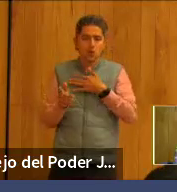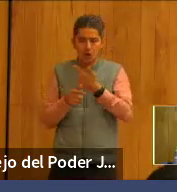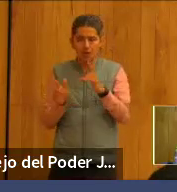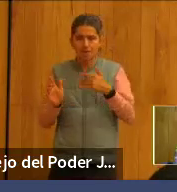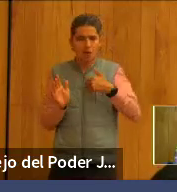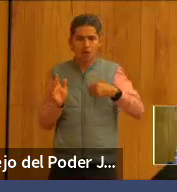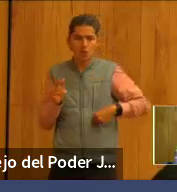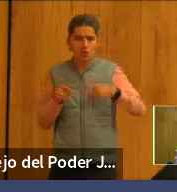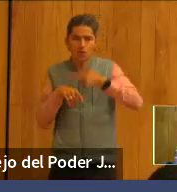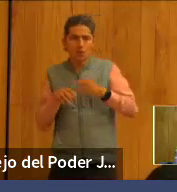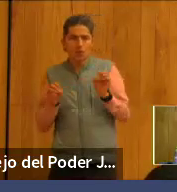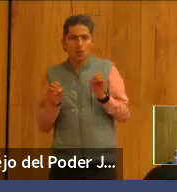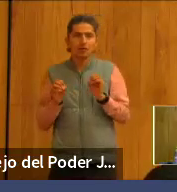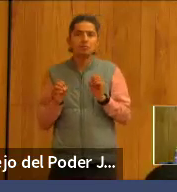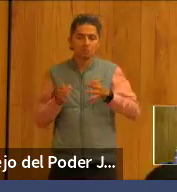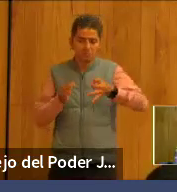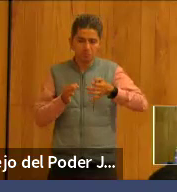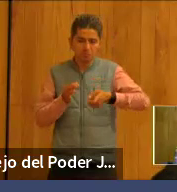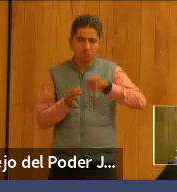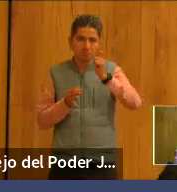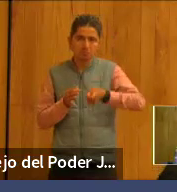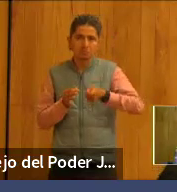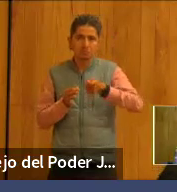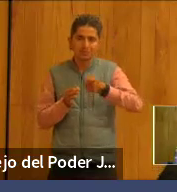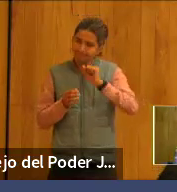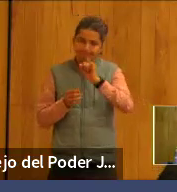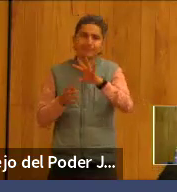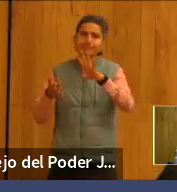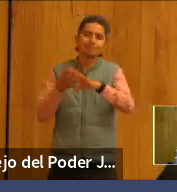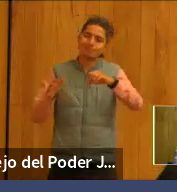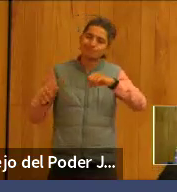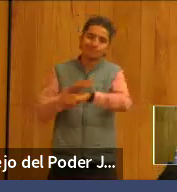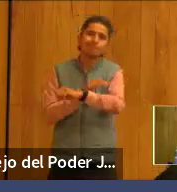que se emite, por lo tanto, una sentencia de carácter condenatorio.